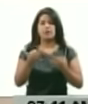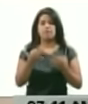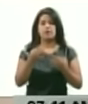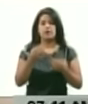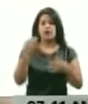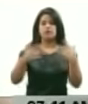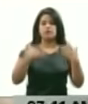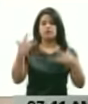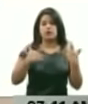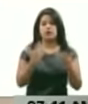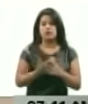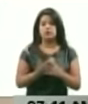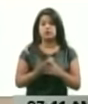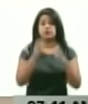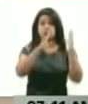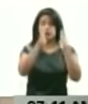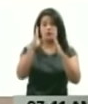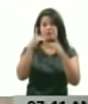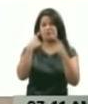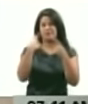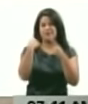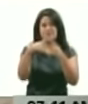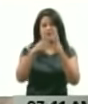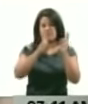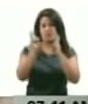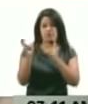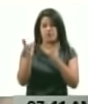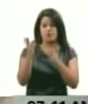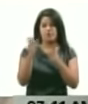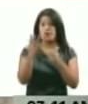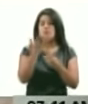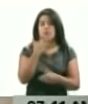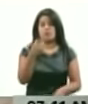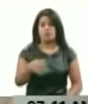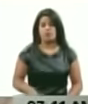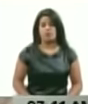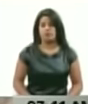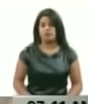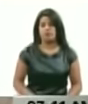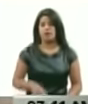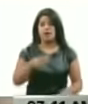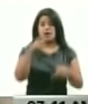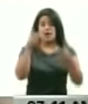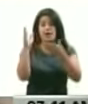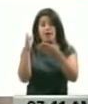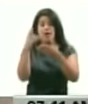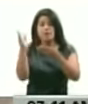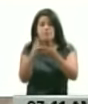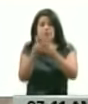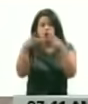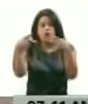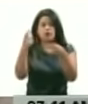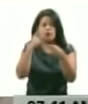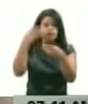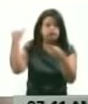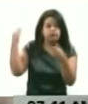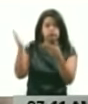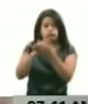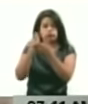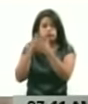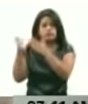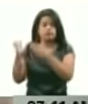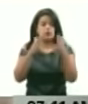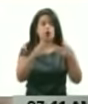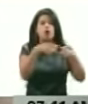de nuestras colecciones. La Hemeroteca Nacional, la Mapoteca Nacional, la Planoteca Nacional, la sección